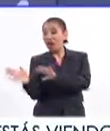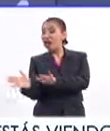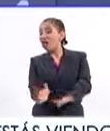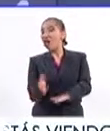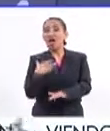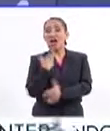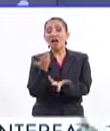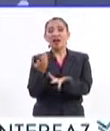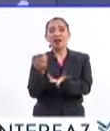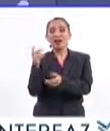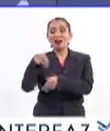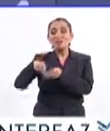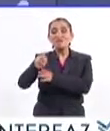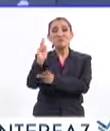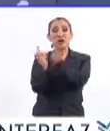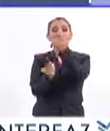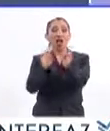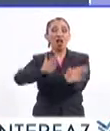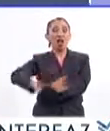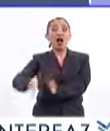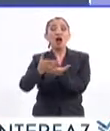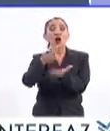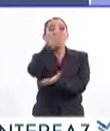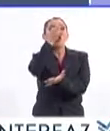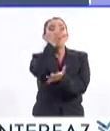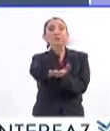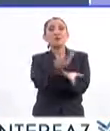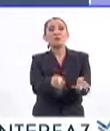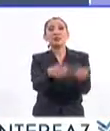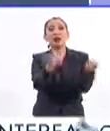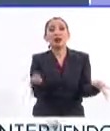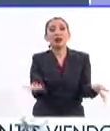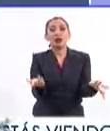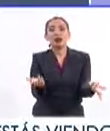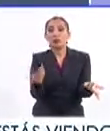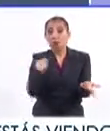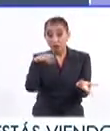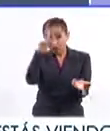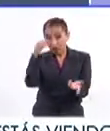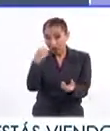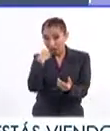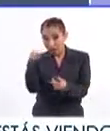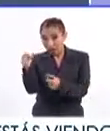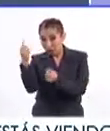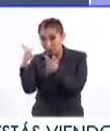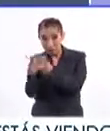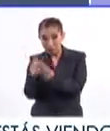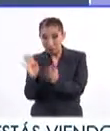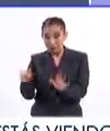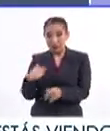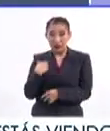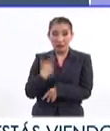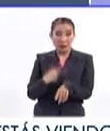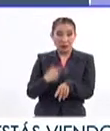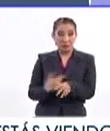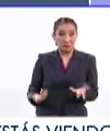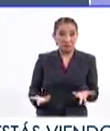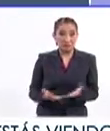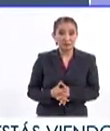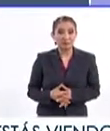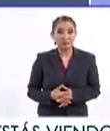el cultivo de verduras, ahora se ponen flores y ya no es tan recomendable consumir ciertos productos porque te puedes enfermar, ¿no?